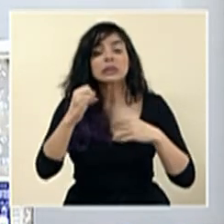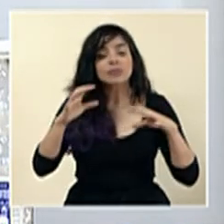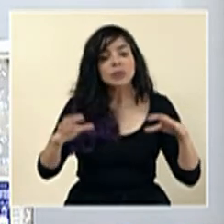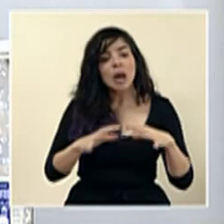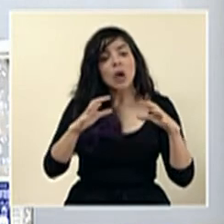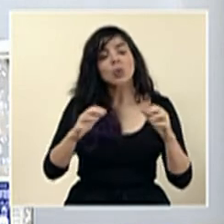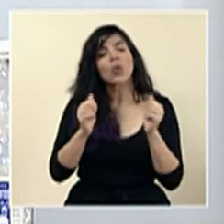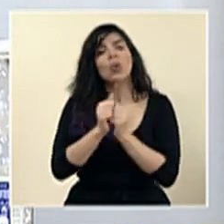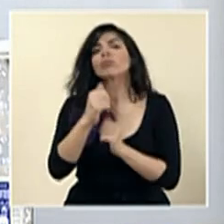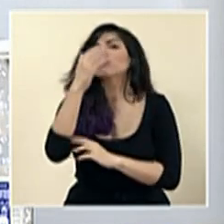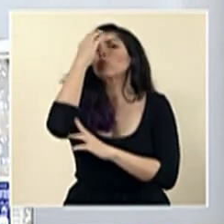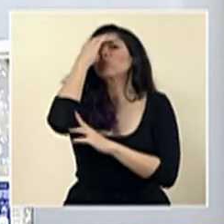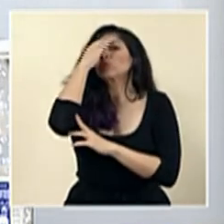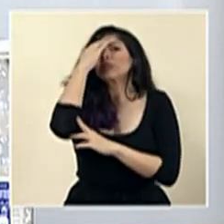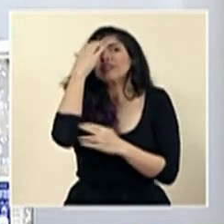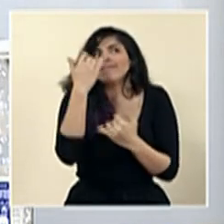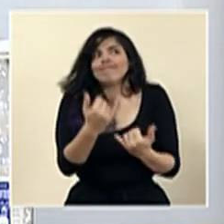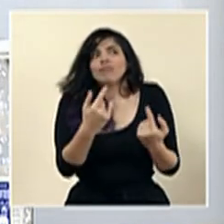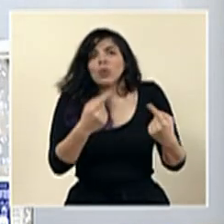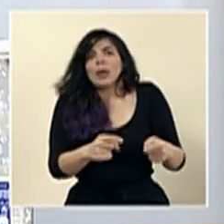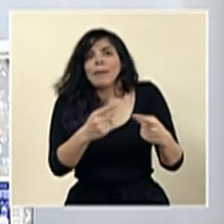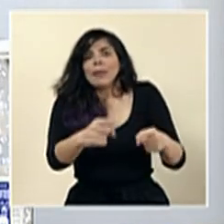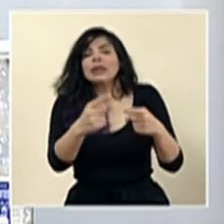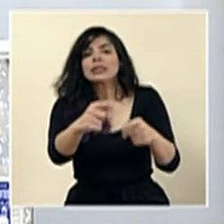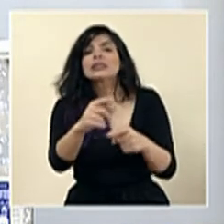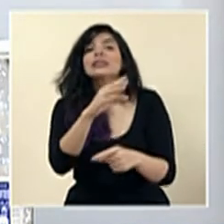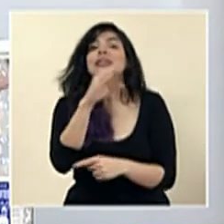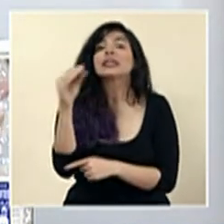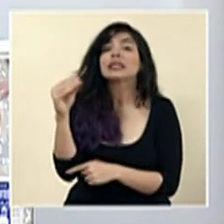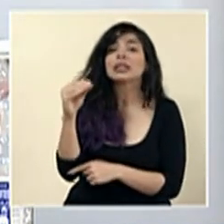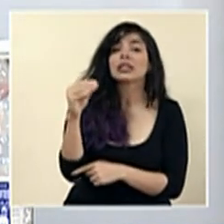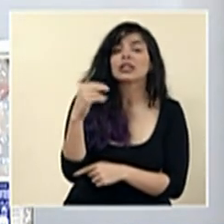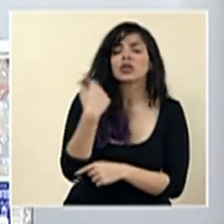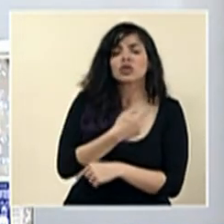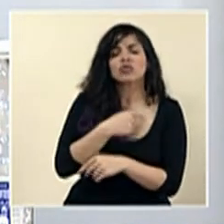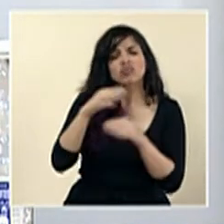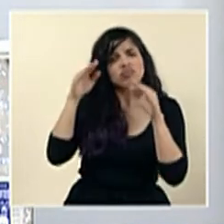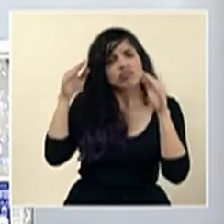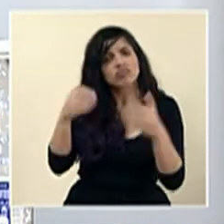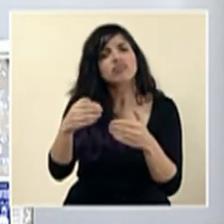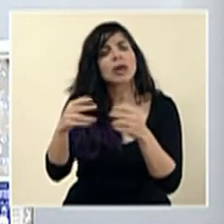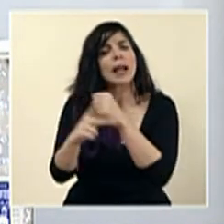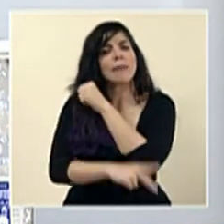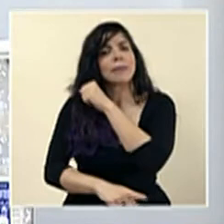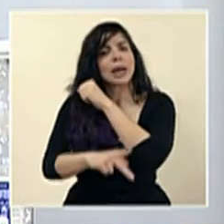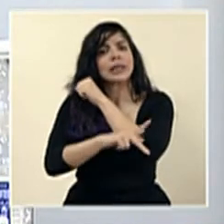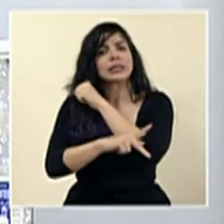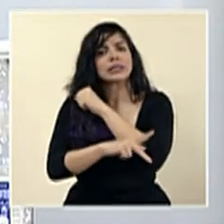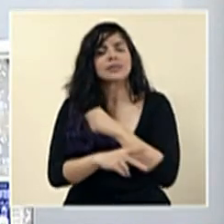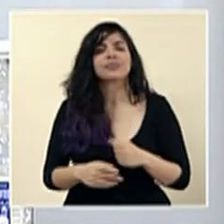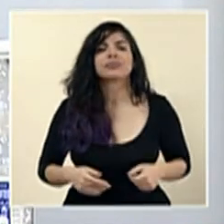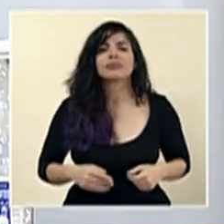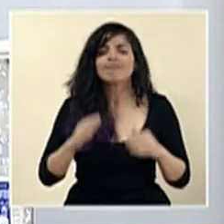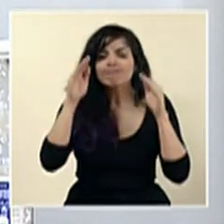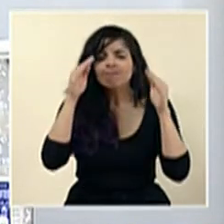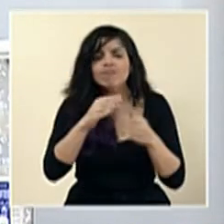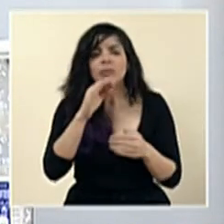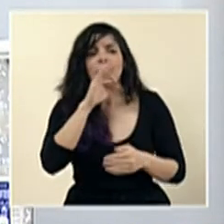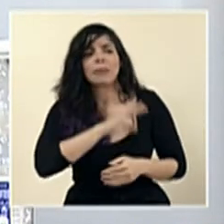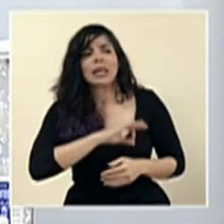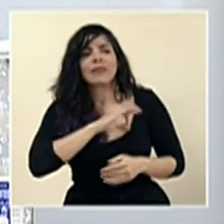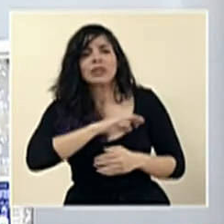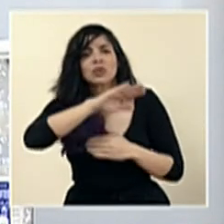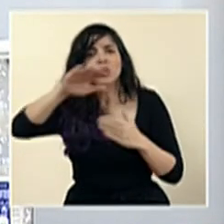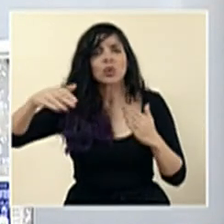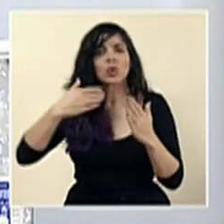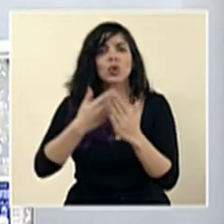con conciencia de lo que está pasando y donde nos enfocamos en el país y en el bienestar